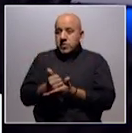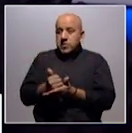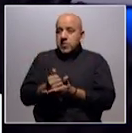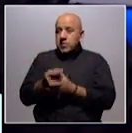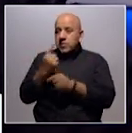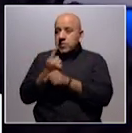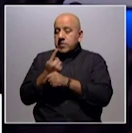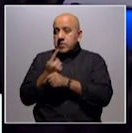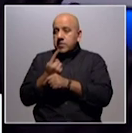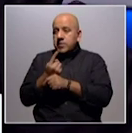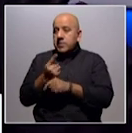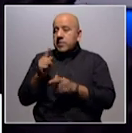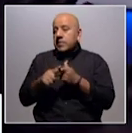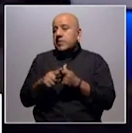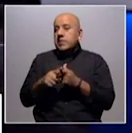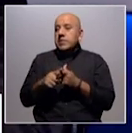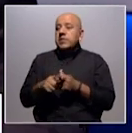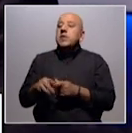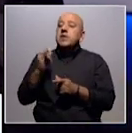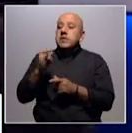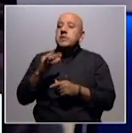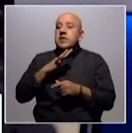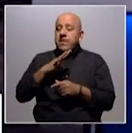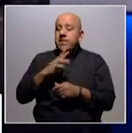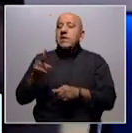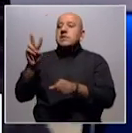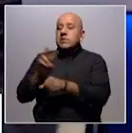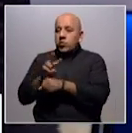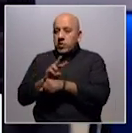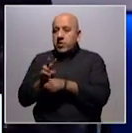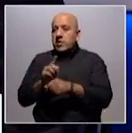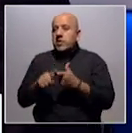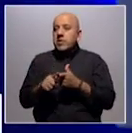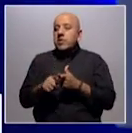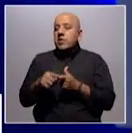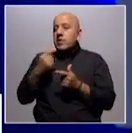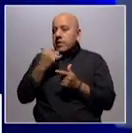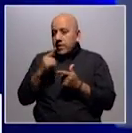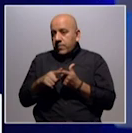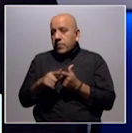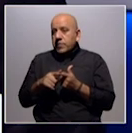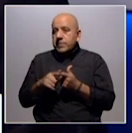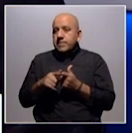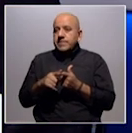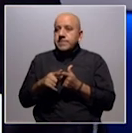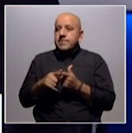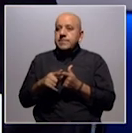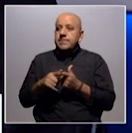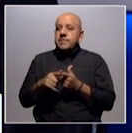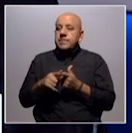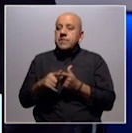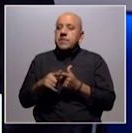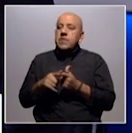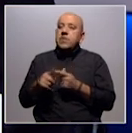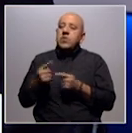nivel del orden del día y si estaba la seguridad verdad para para poner un ejemplo fácilmente comprensible